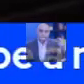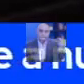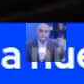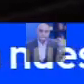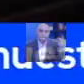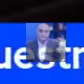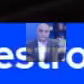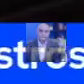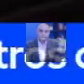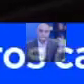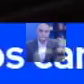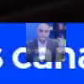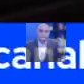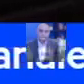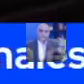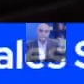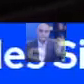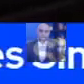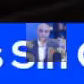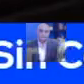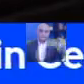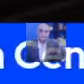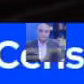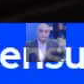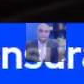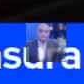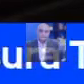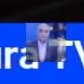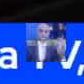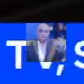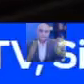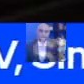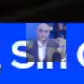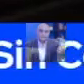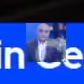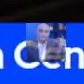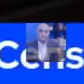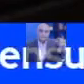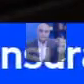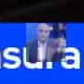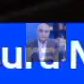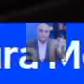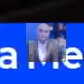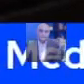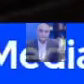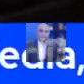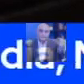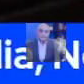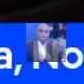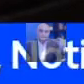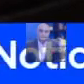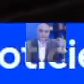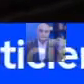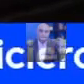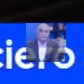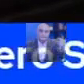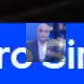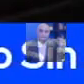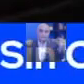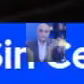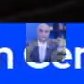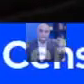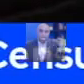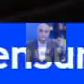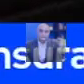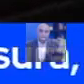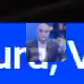del respeto y la tolerancia, que no hay que agredir, yo lo agradecí y me pareció muy bien, pero sin embargo,